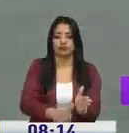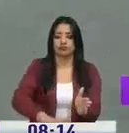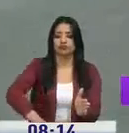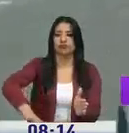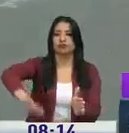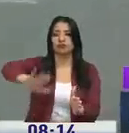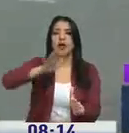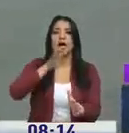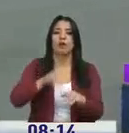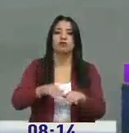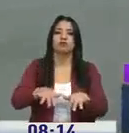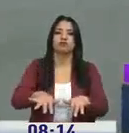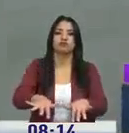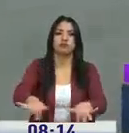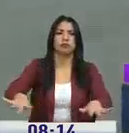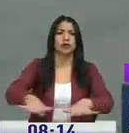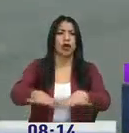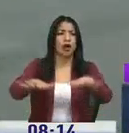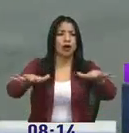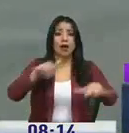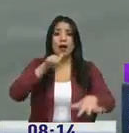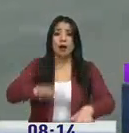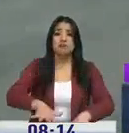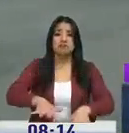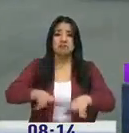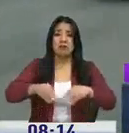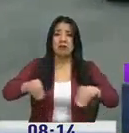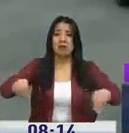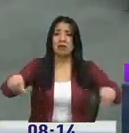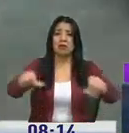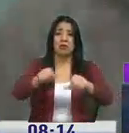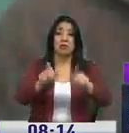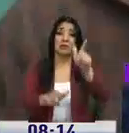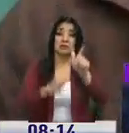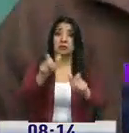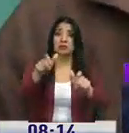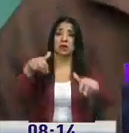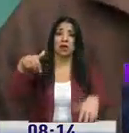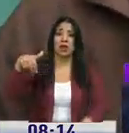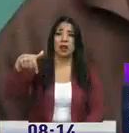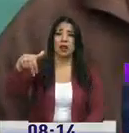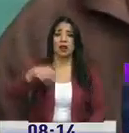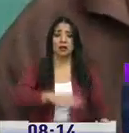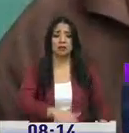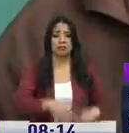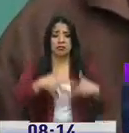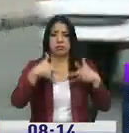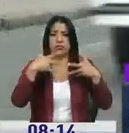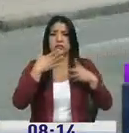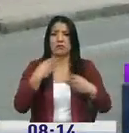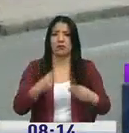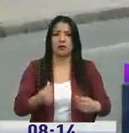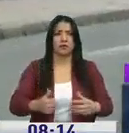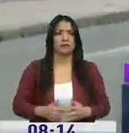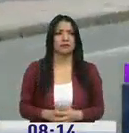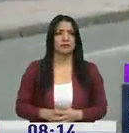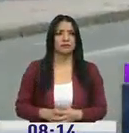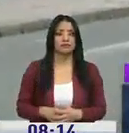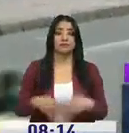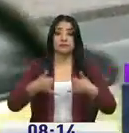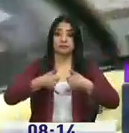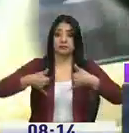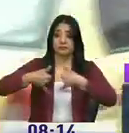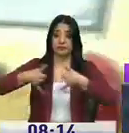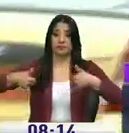a poco imagínense todo eso se llenó de lodo así la gente que venía a pasar los carros y le mojaba twitt los comerciantes de la zona están